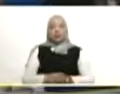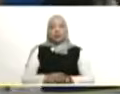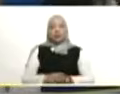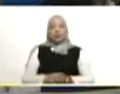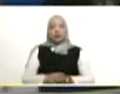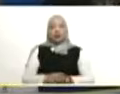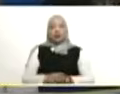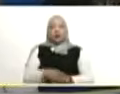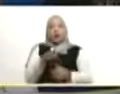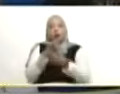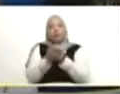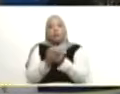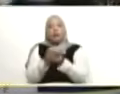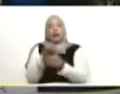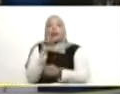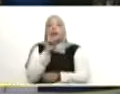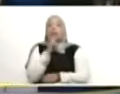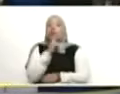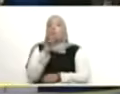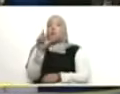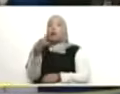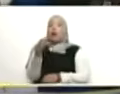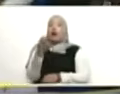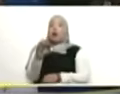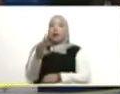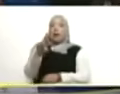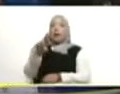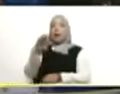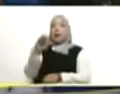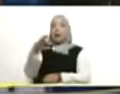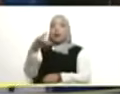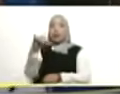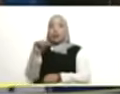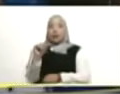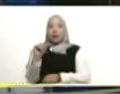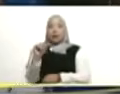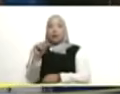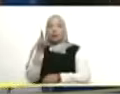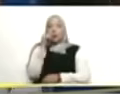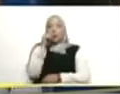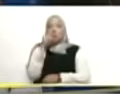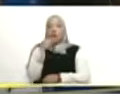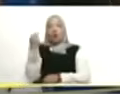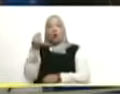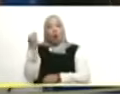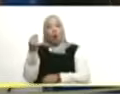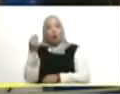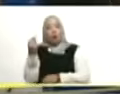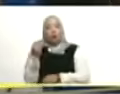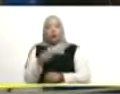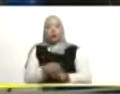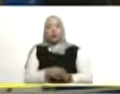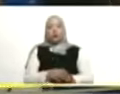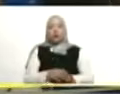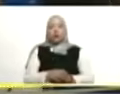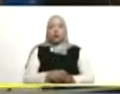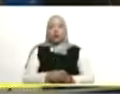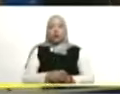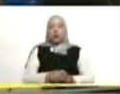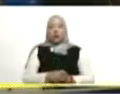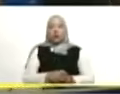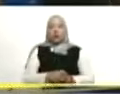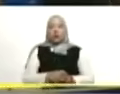Grecia Colmenares ha sido una muchacha fundamental en este proceso